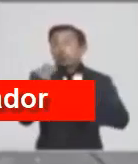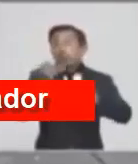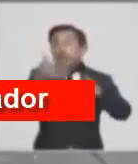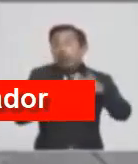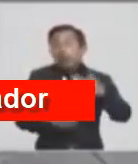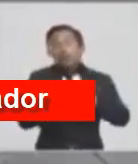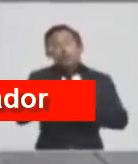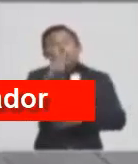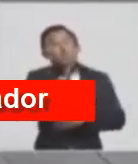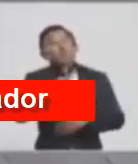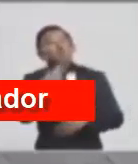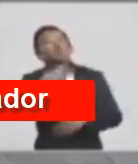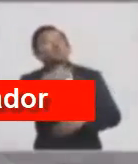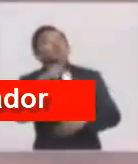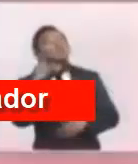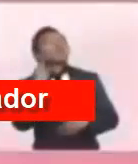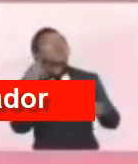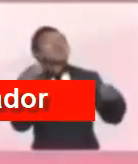voy?